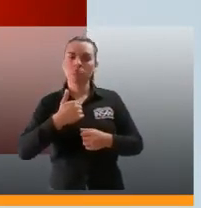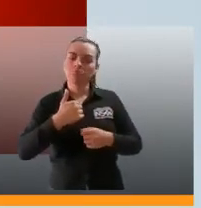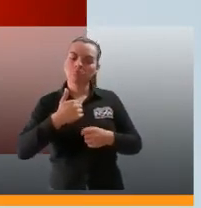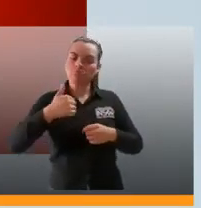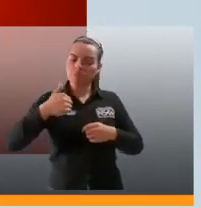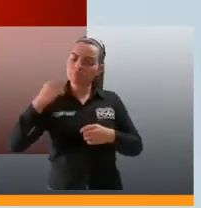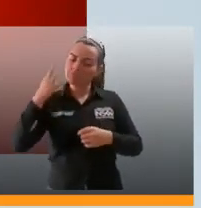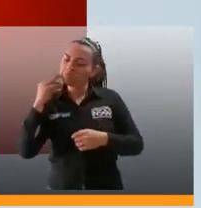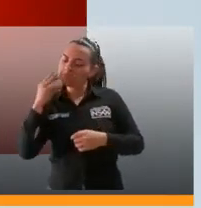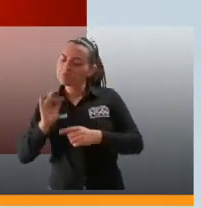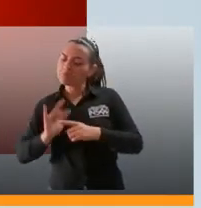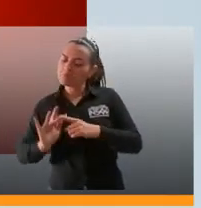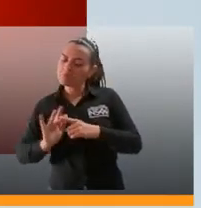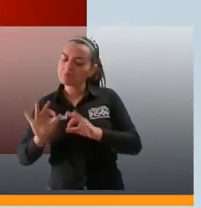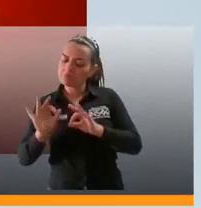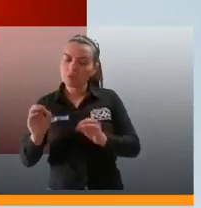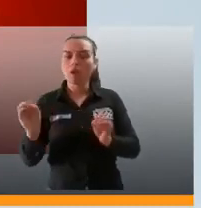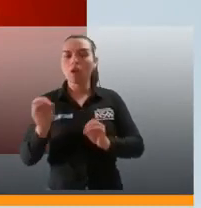Giraldo.